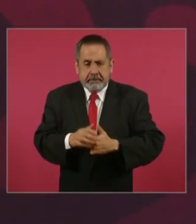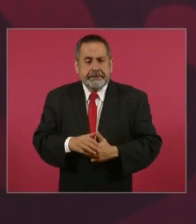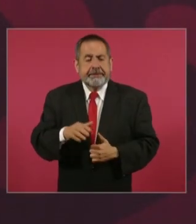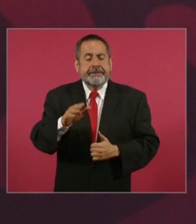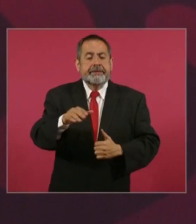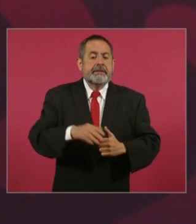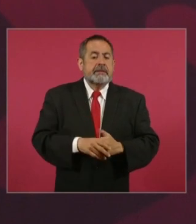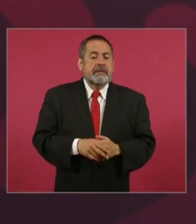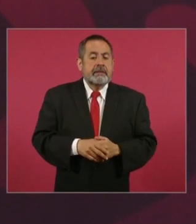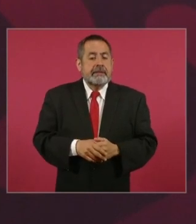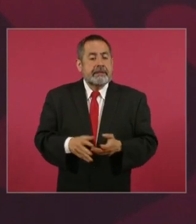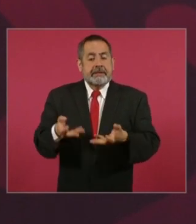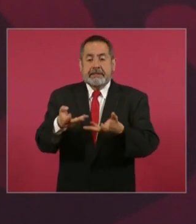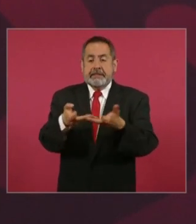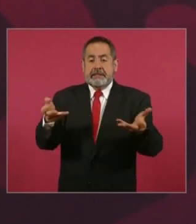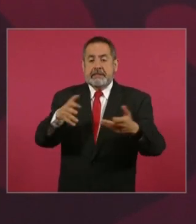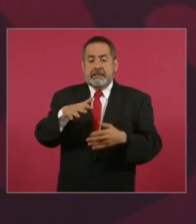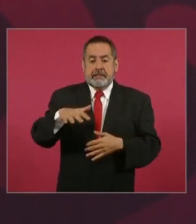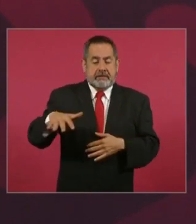los terrenos